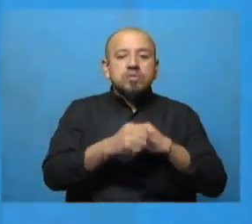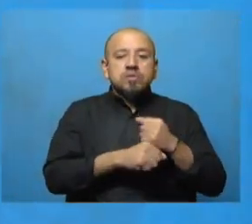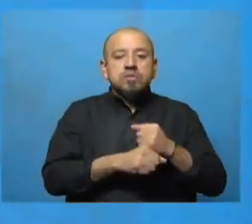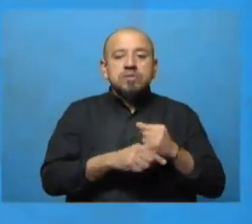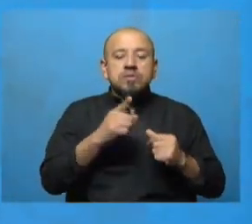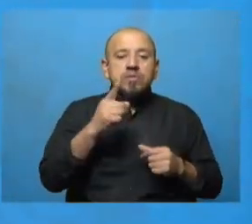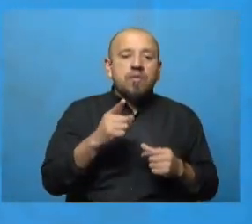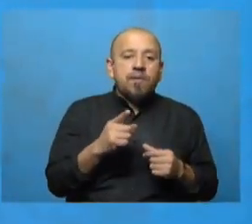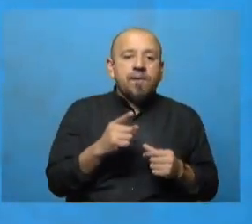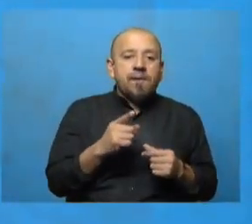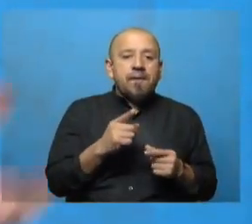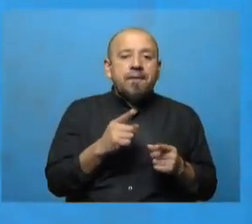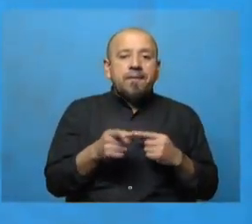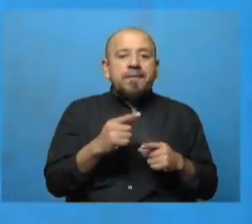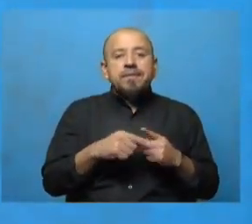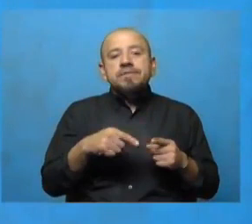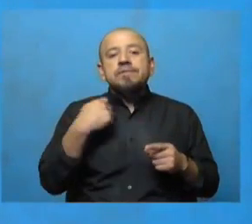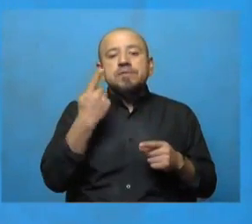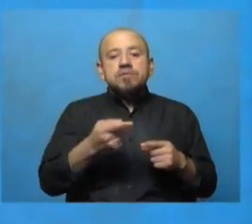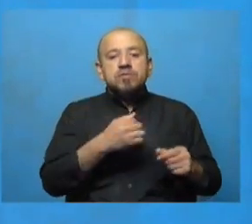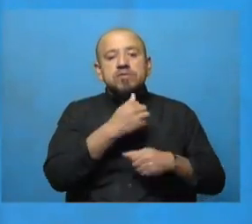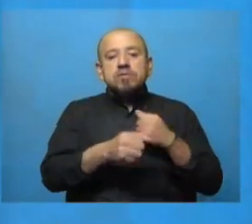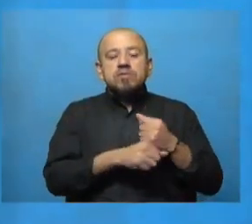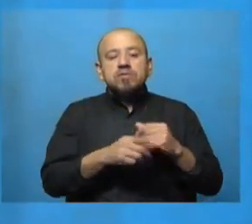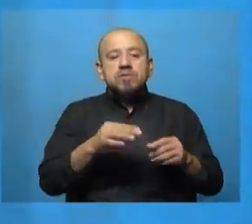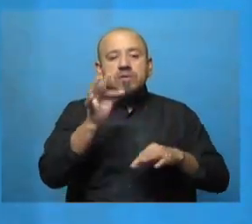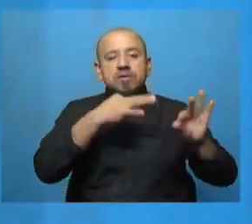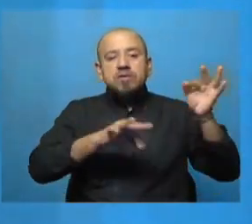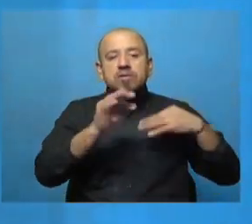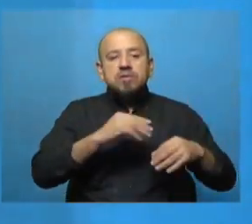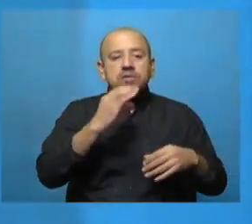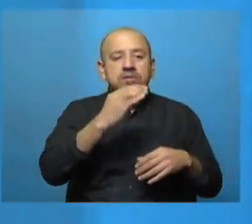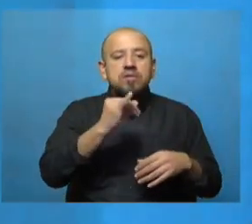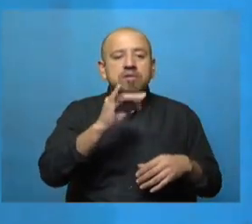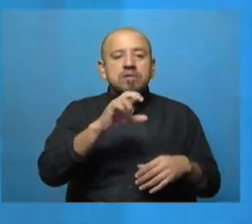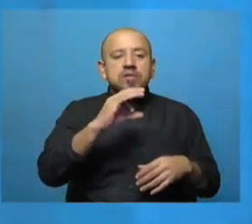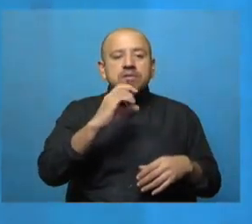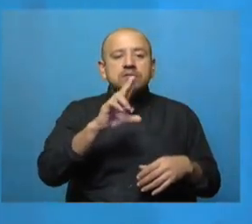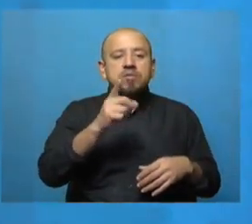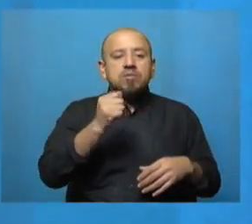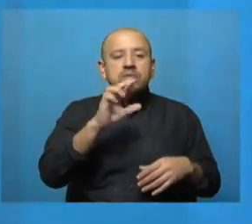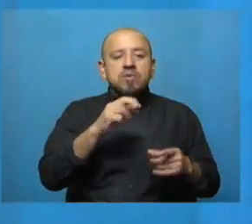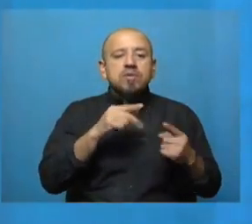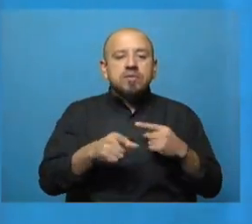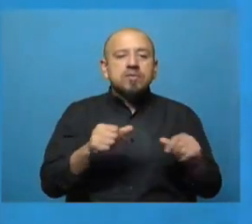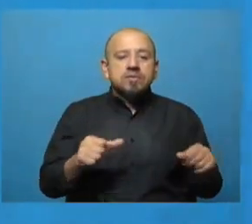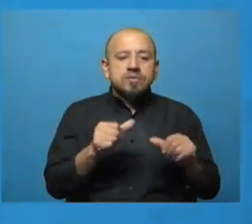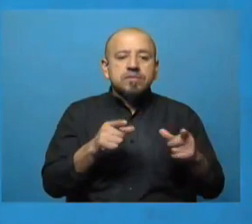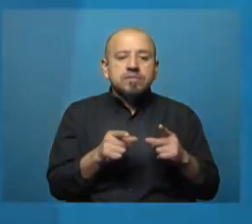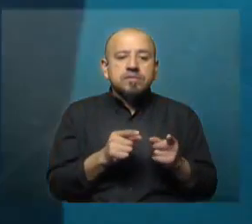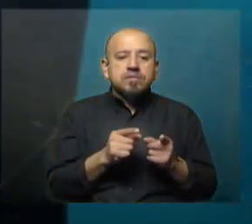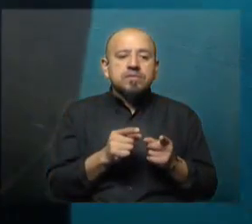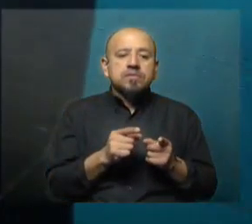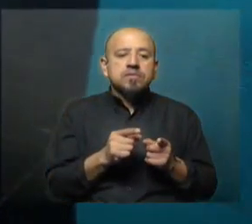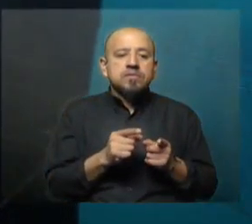todo y al otro año fuimos a circular y después a los espectáculos con adultos en el circular hicimos este